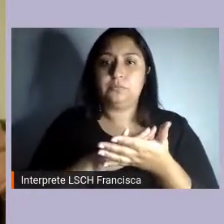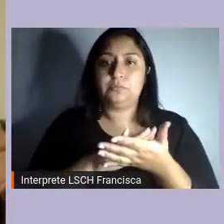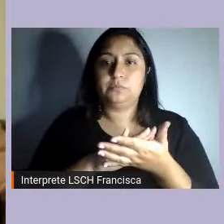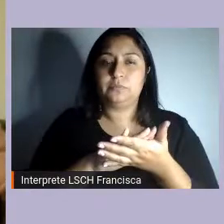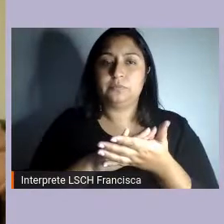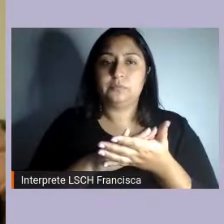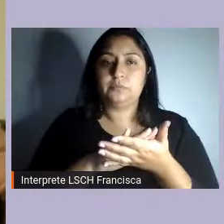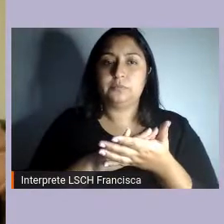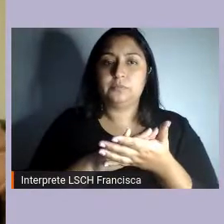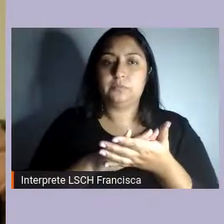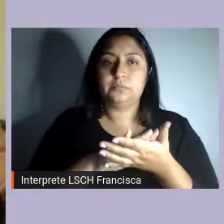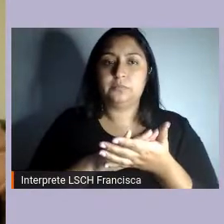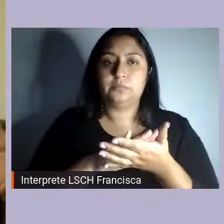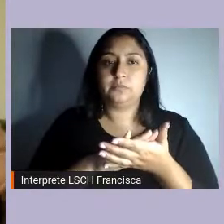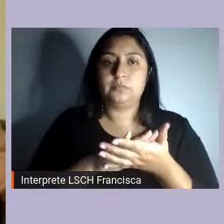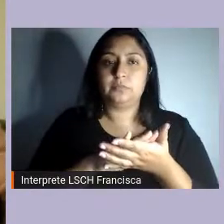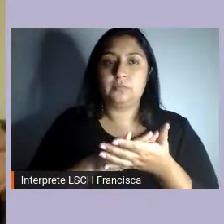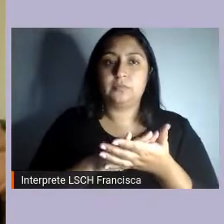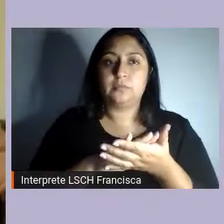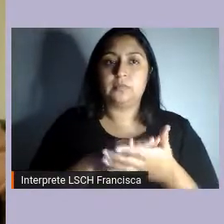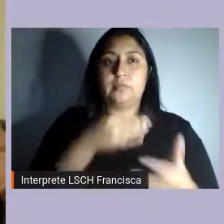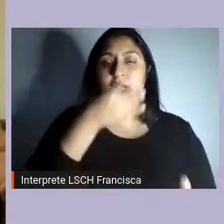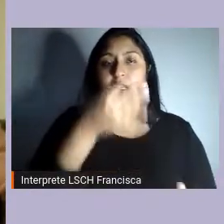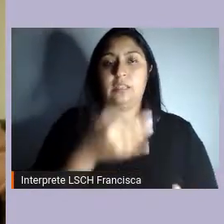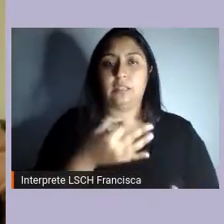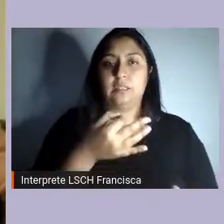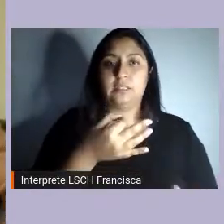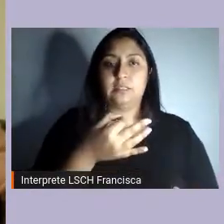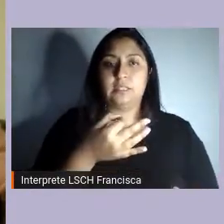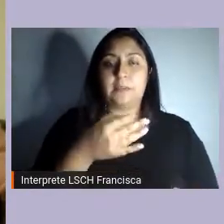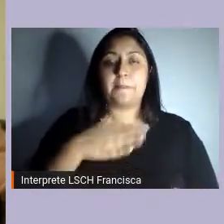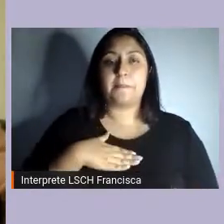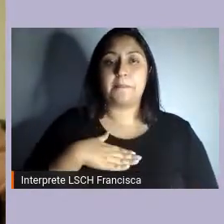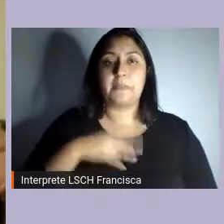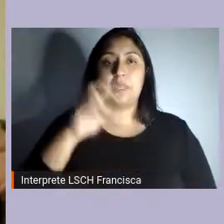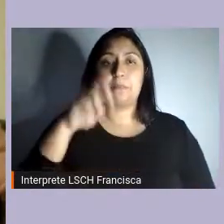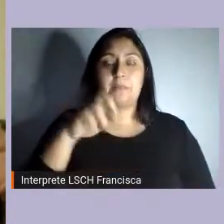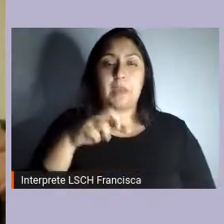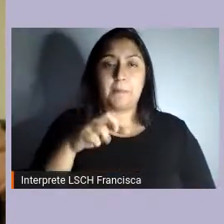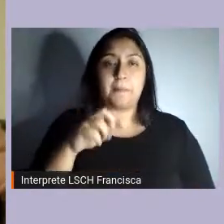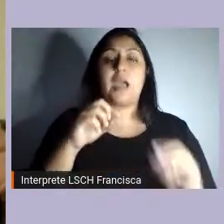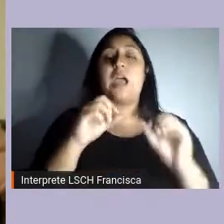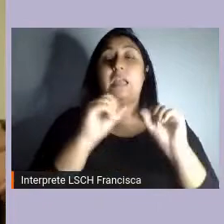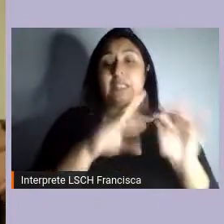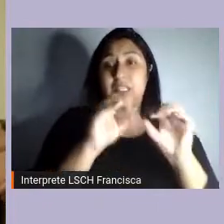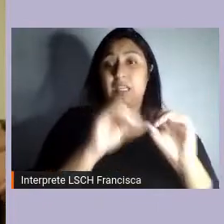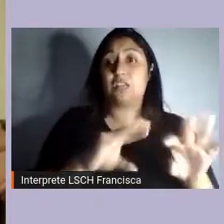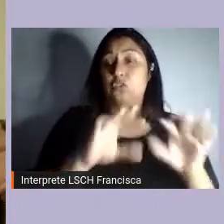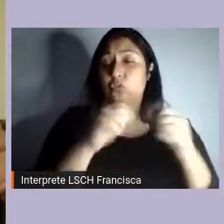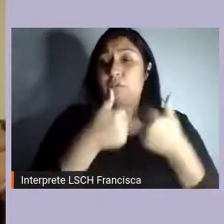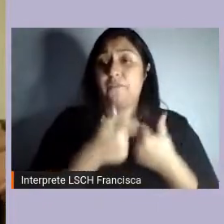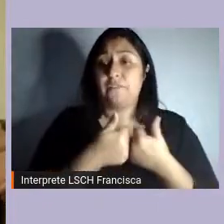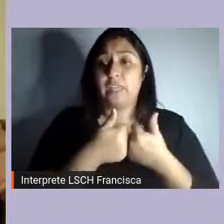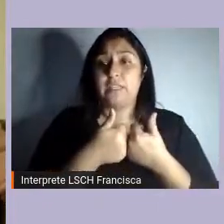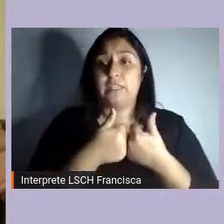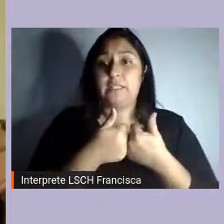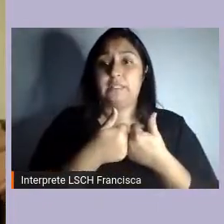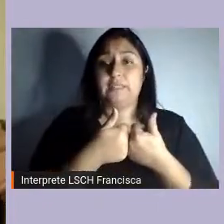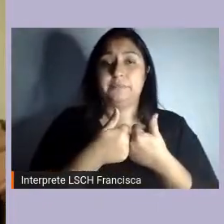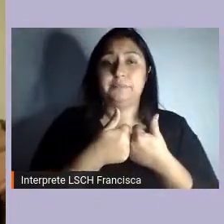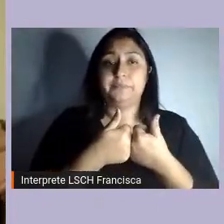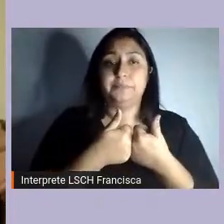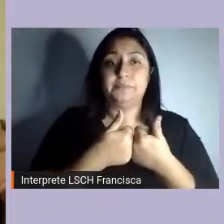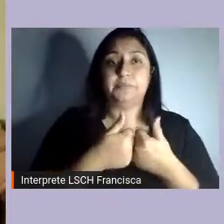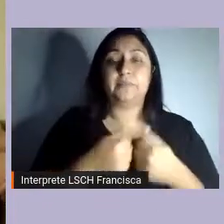que ella dice, mi papá fue enseñándonos muy bien, y en la... eso aparece